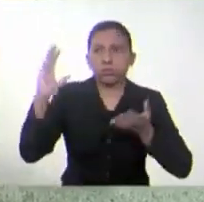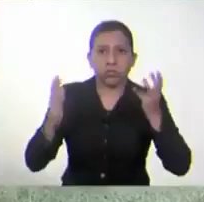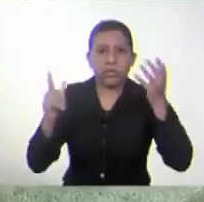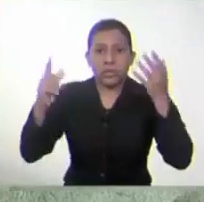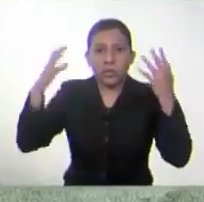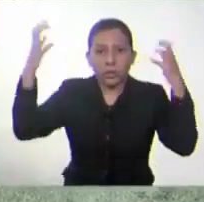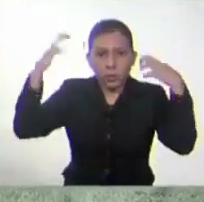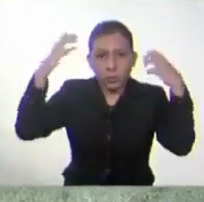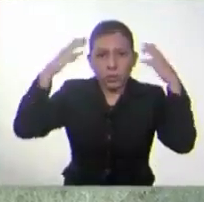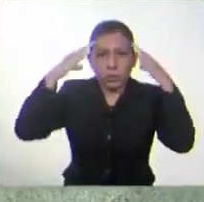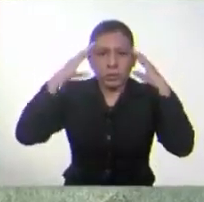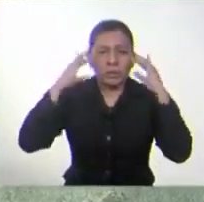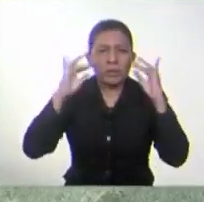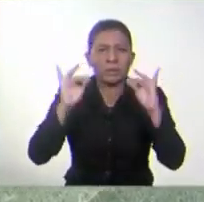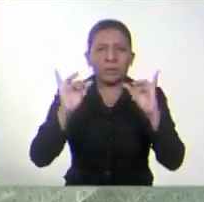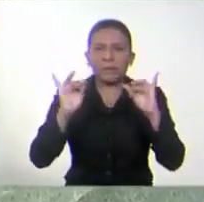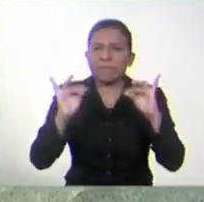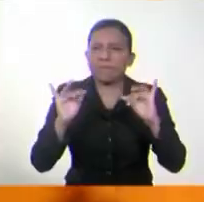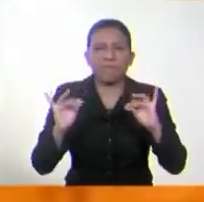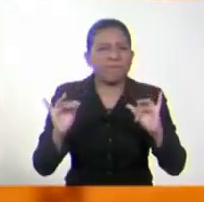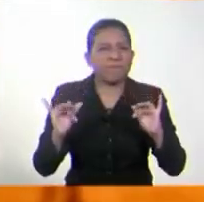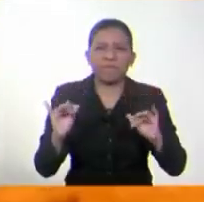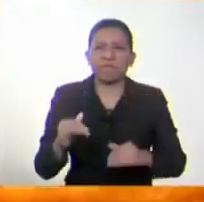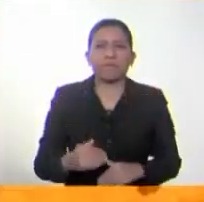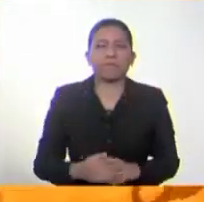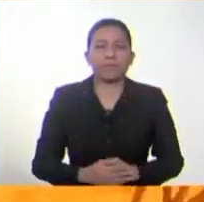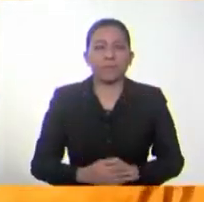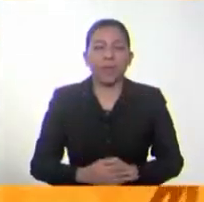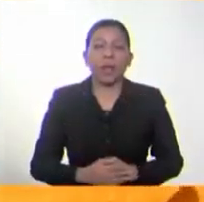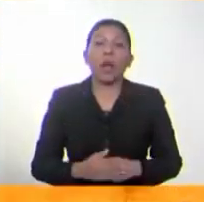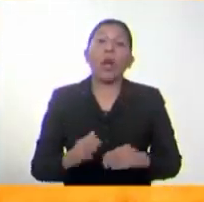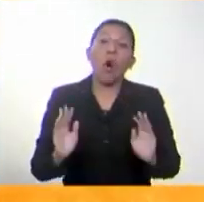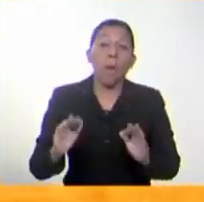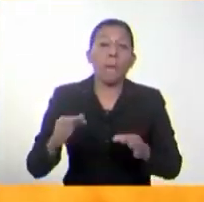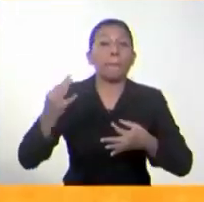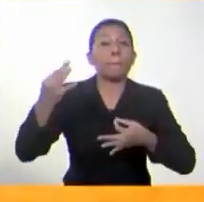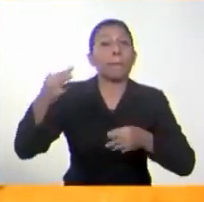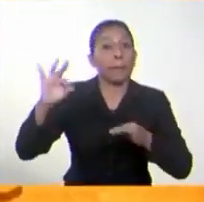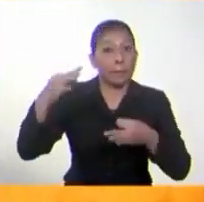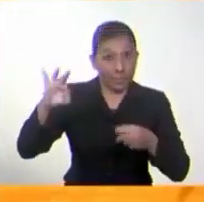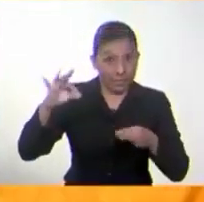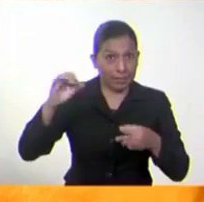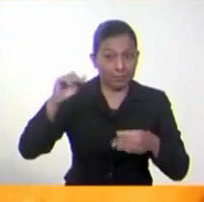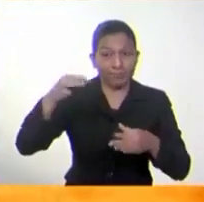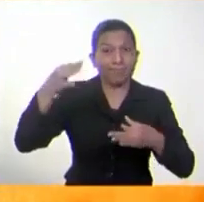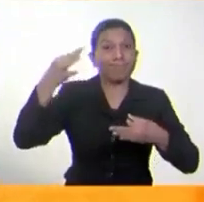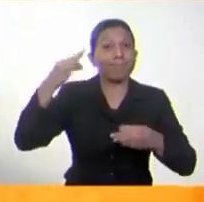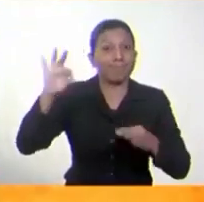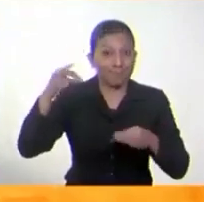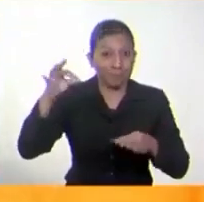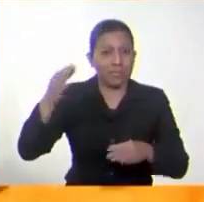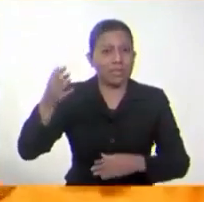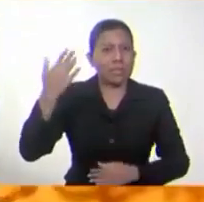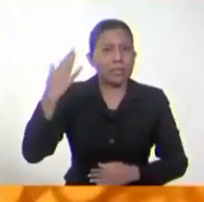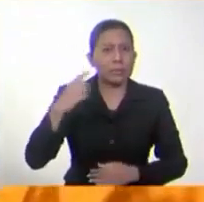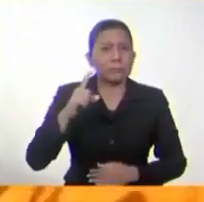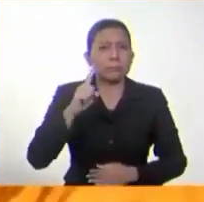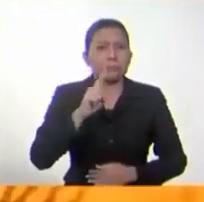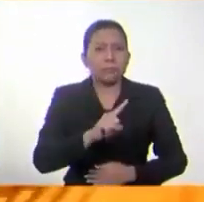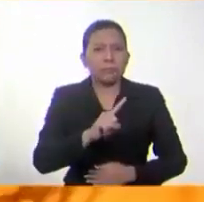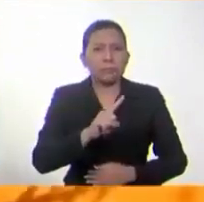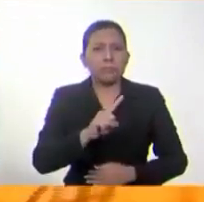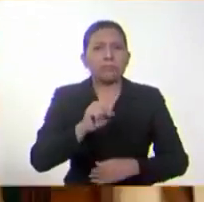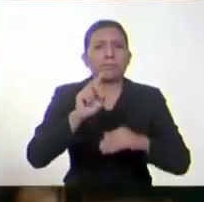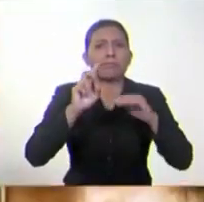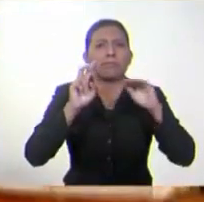en el agua de lluvia. También puede atacar al papel, pues es fabricado a partir de 1750 y